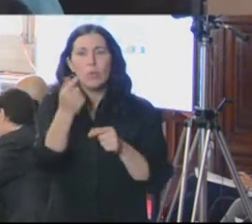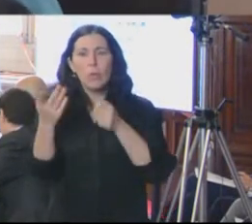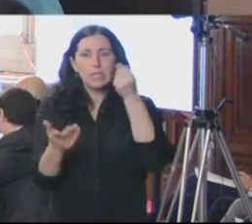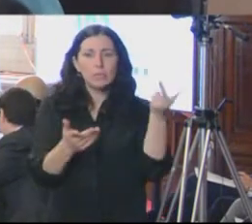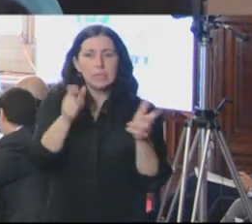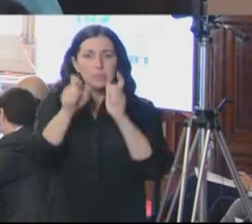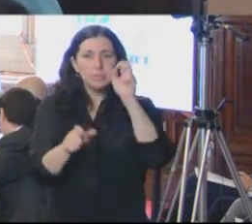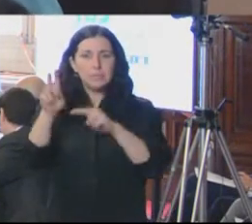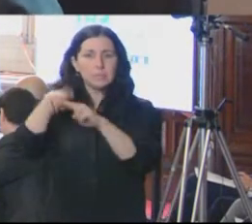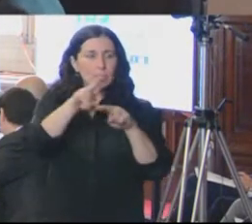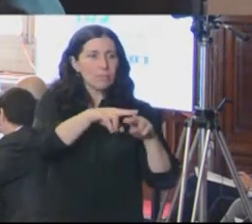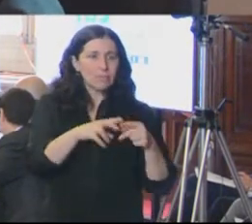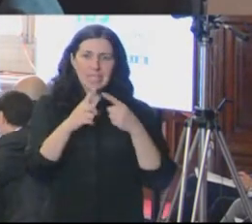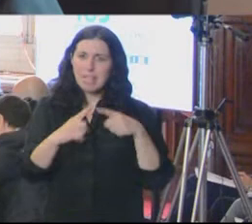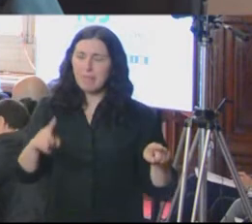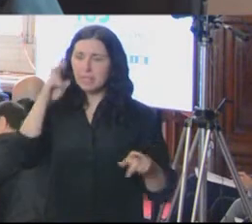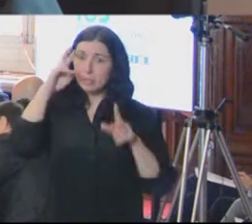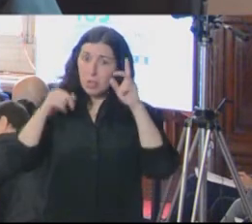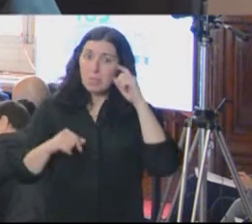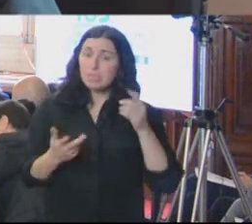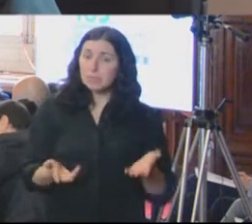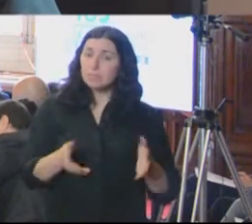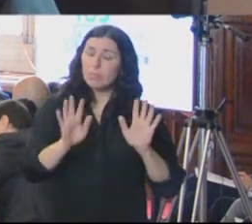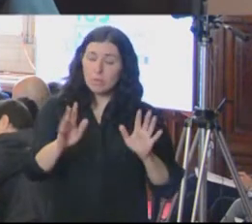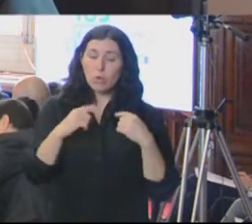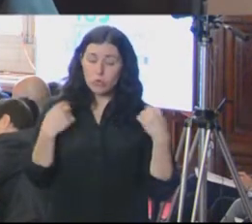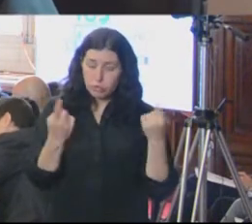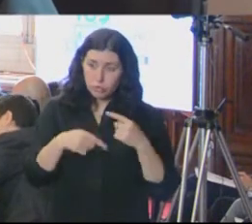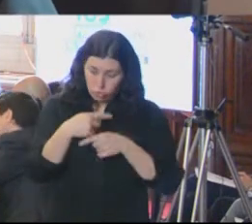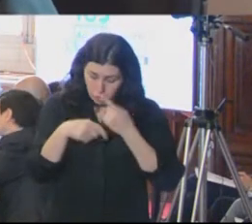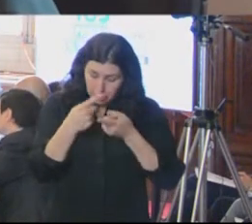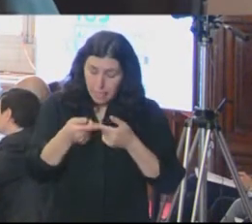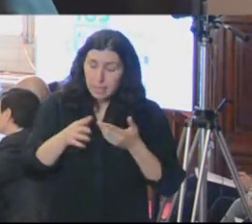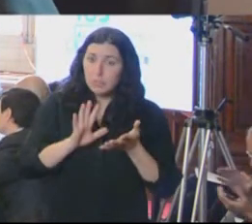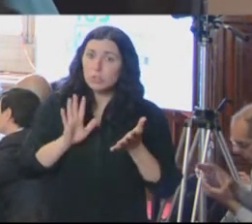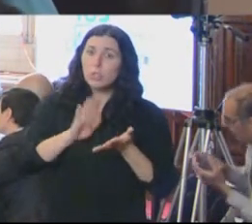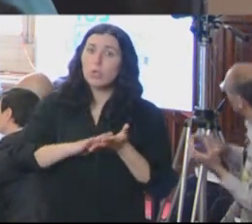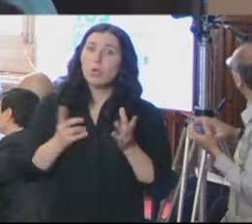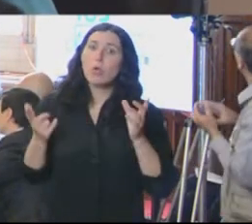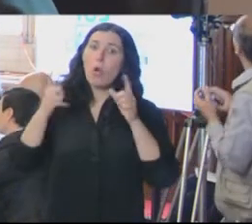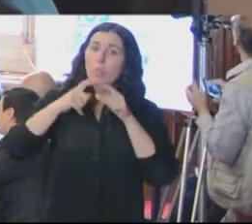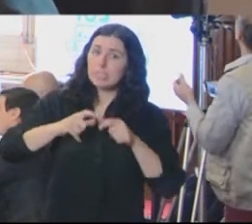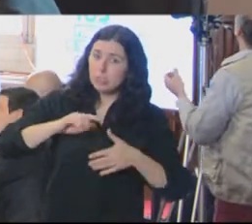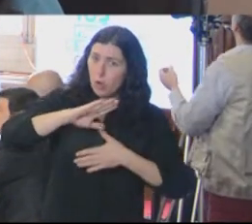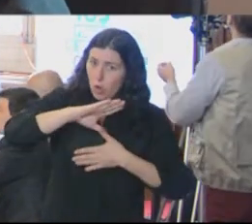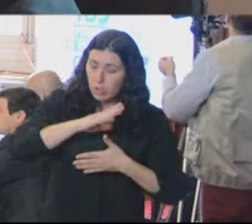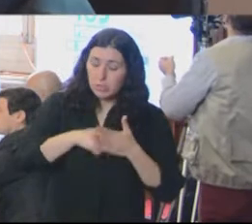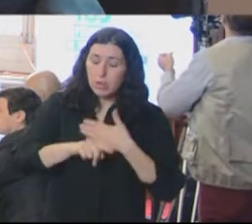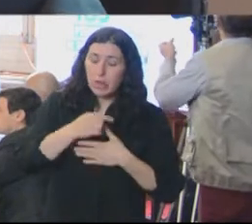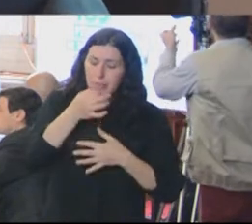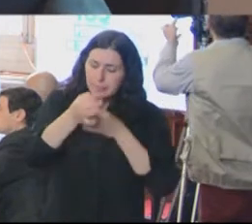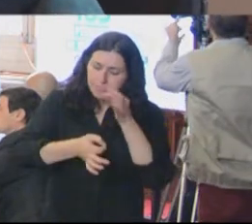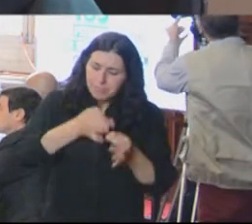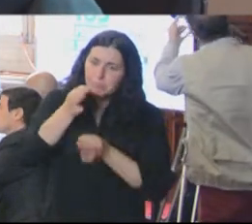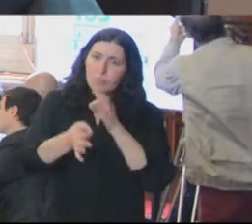bien, también recibimos y hemos dado seguimiento desde la Comisión Interamericana las políticas que ha impulsado